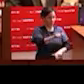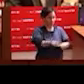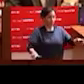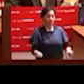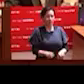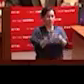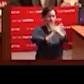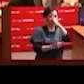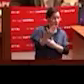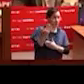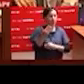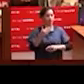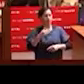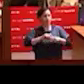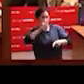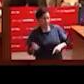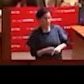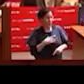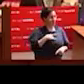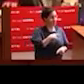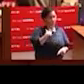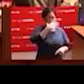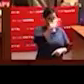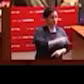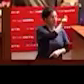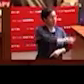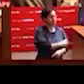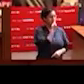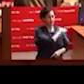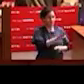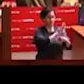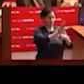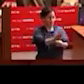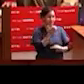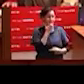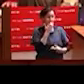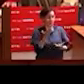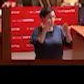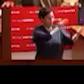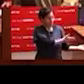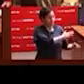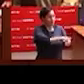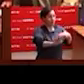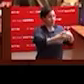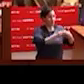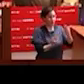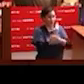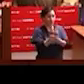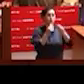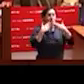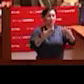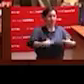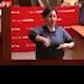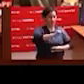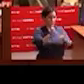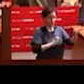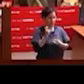discapacidad o con diversidad funcional creemos en ellos él es el mejor ejemplo hoy Y entonces le cedo la palabra para que clausure la jornada Muchas gracias a todos